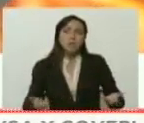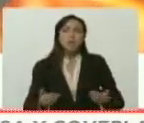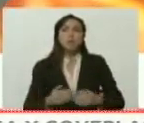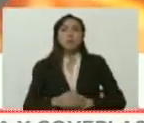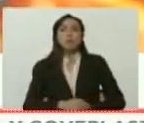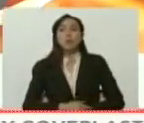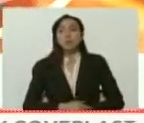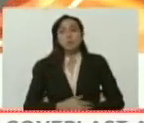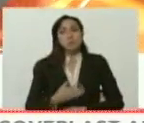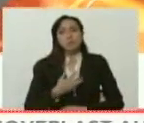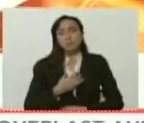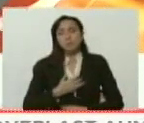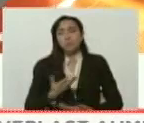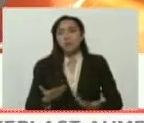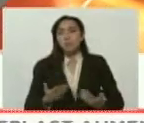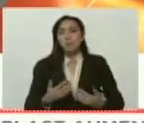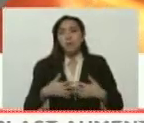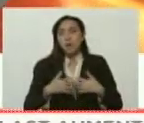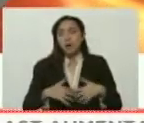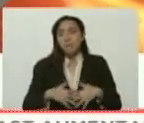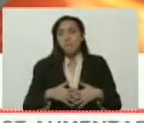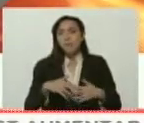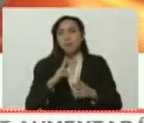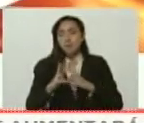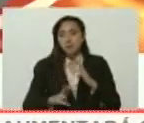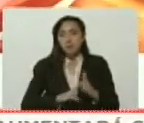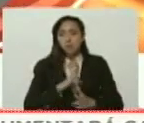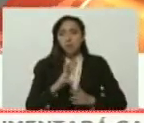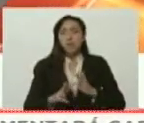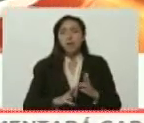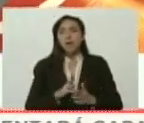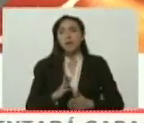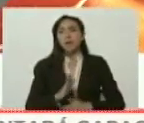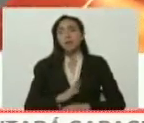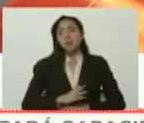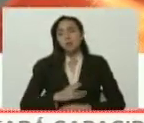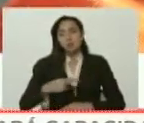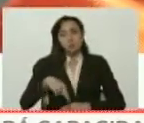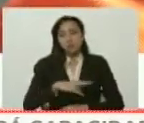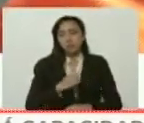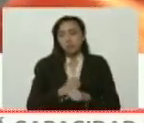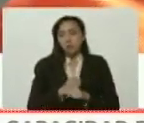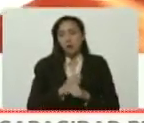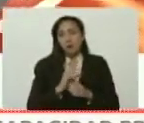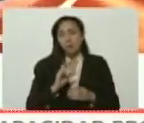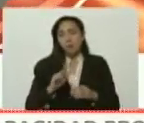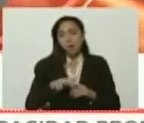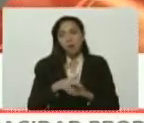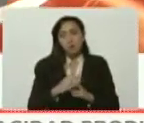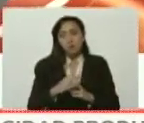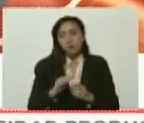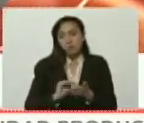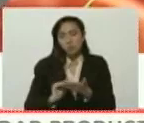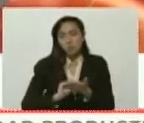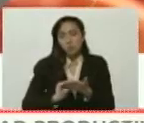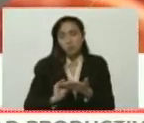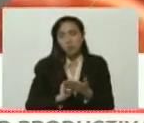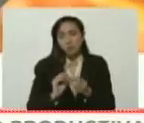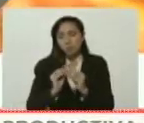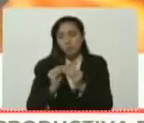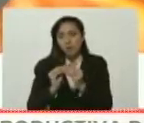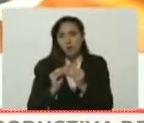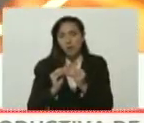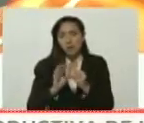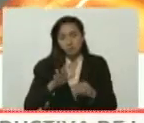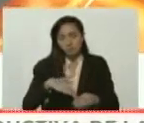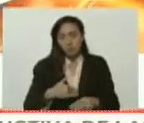de nuestra empresa, pero aquí estamos trabajando y resolviendo para restablecer el